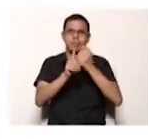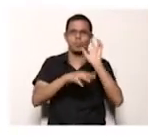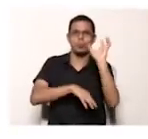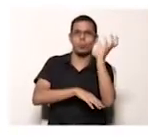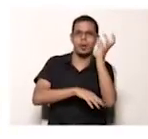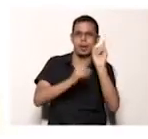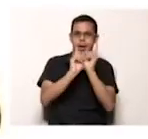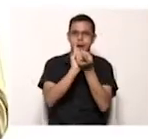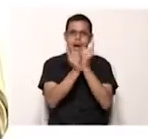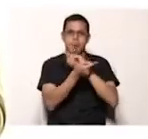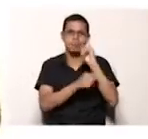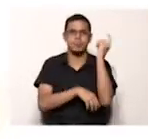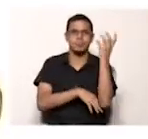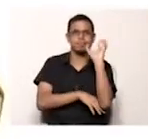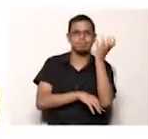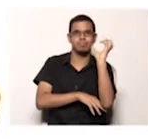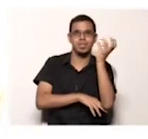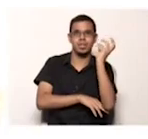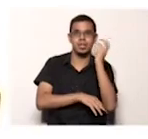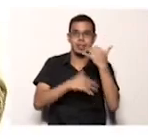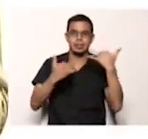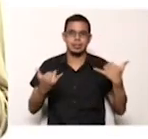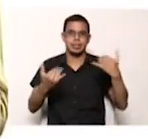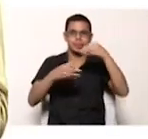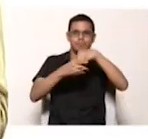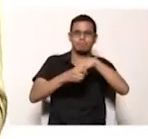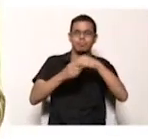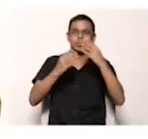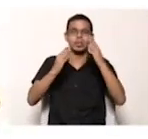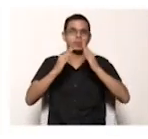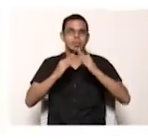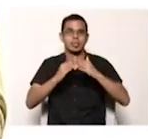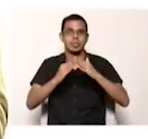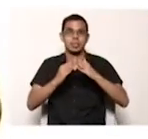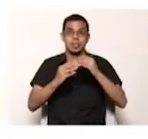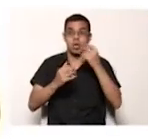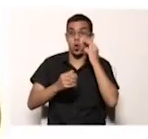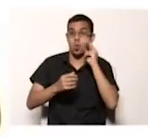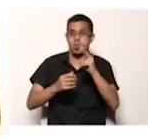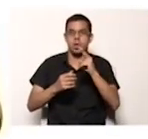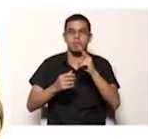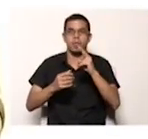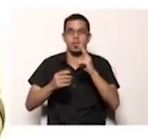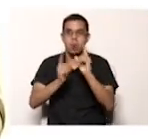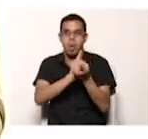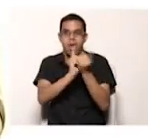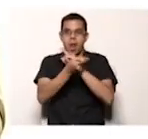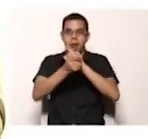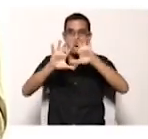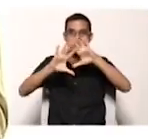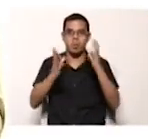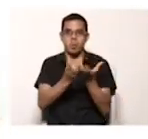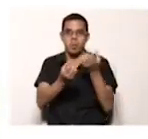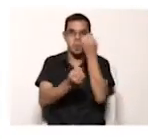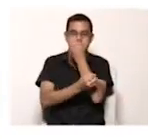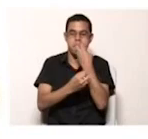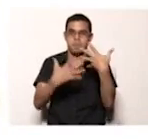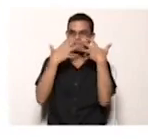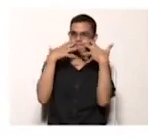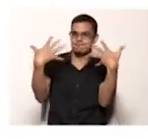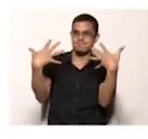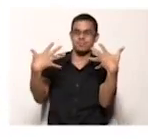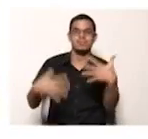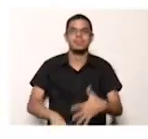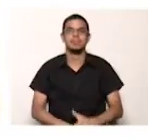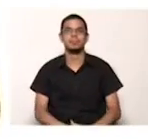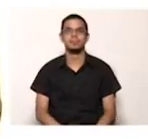influyen y sobre todo en este momento de confinamiento social y voluntario en el que hemos visto cómo se ha regenerado nuestro planeta Tierra a través del cese